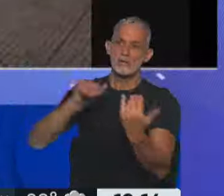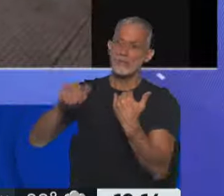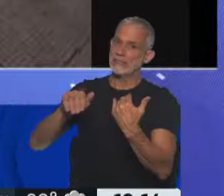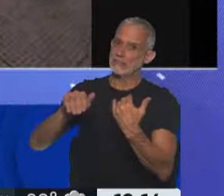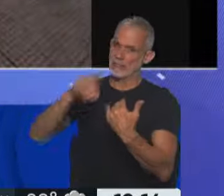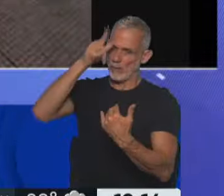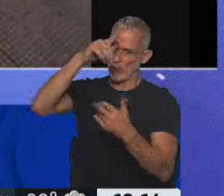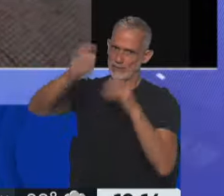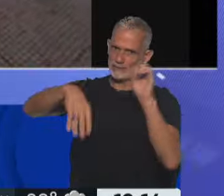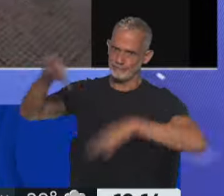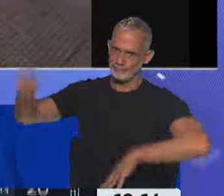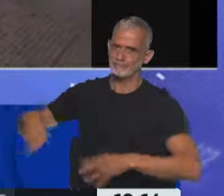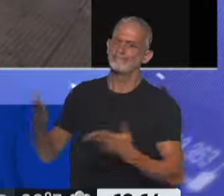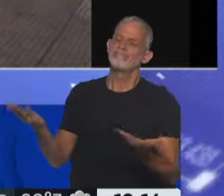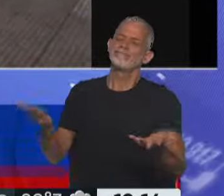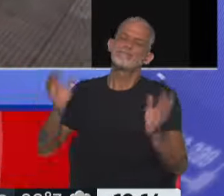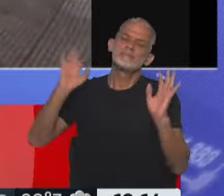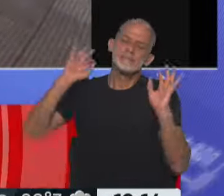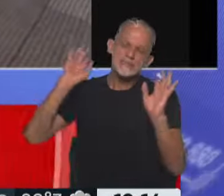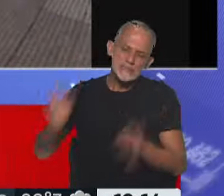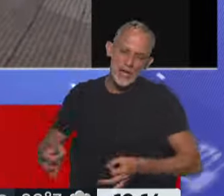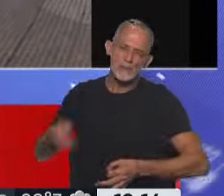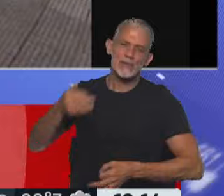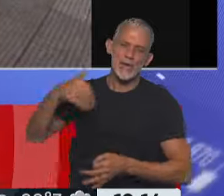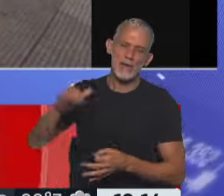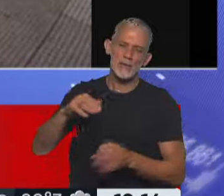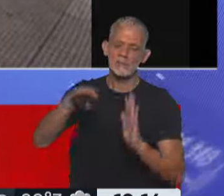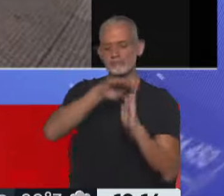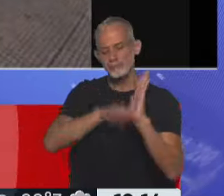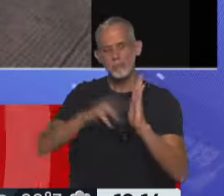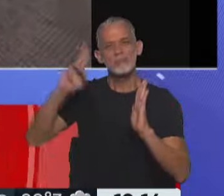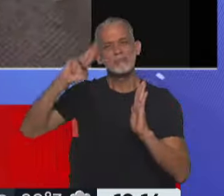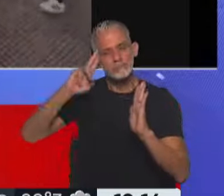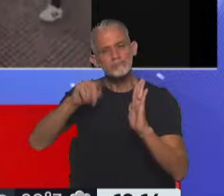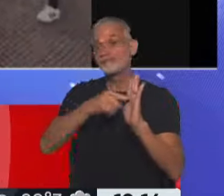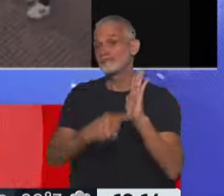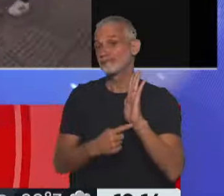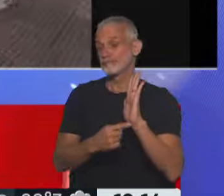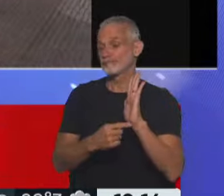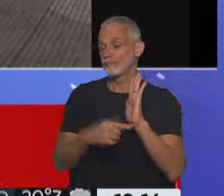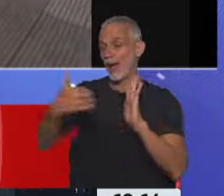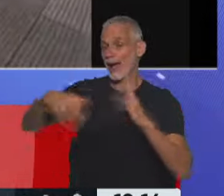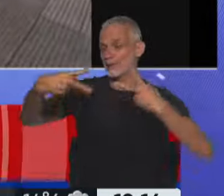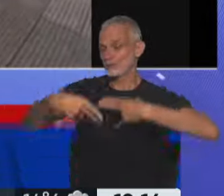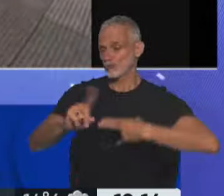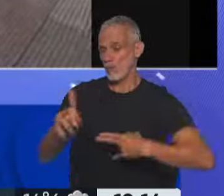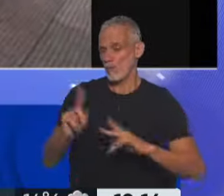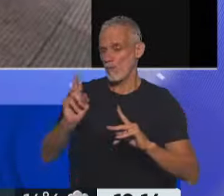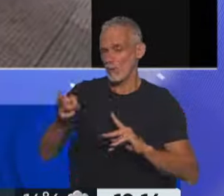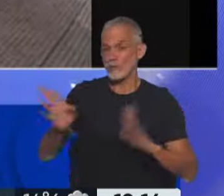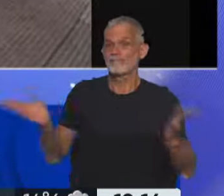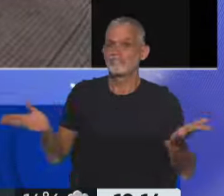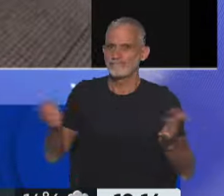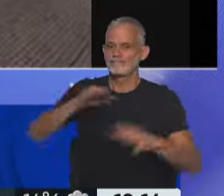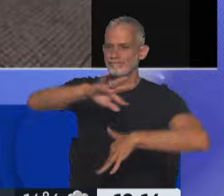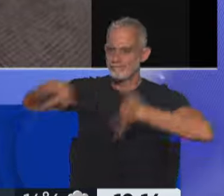fuerzas de seguridad, y se hacía prever que se iba a hacer respetar el protocolo de seguridad, lo que derivó en los últimos minutos